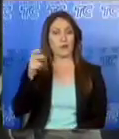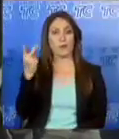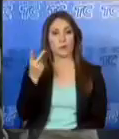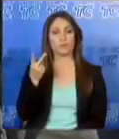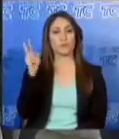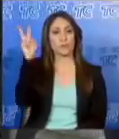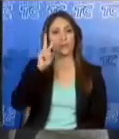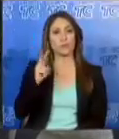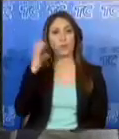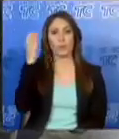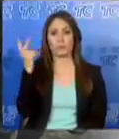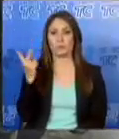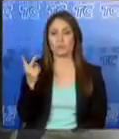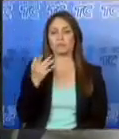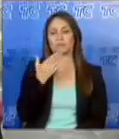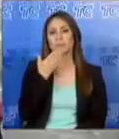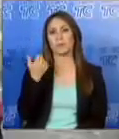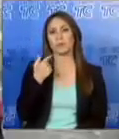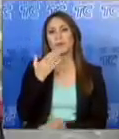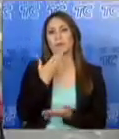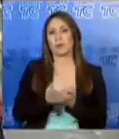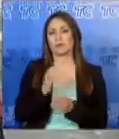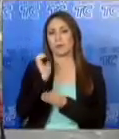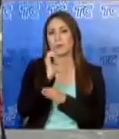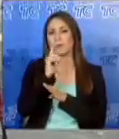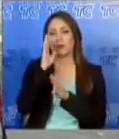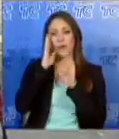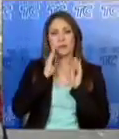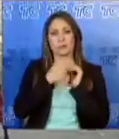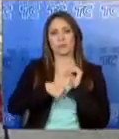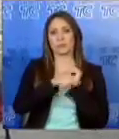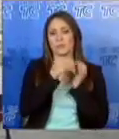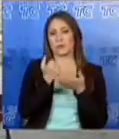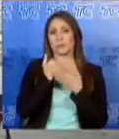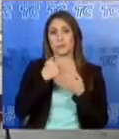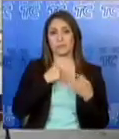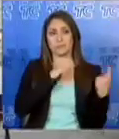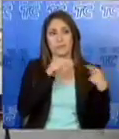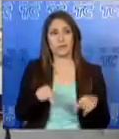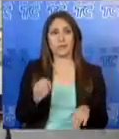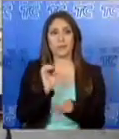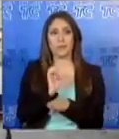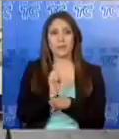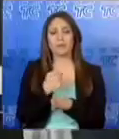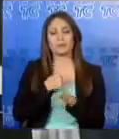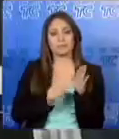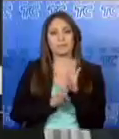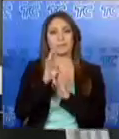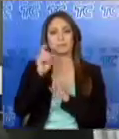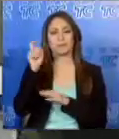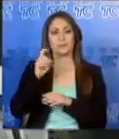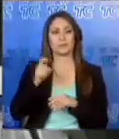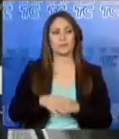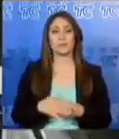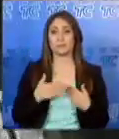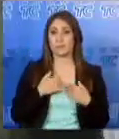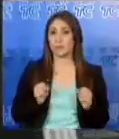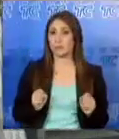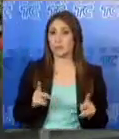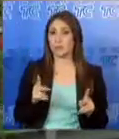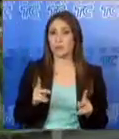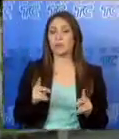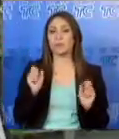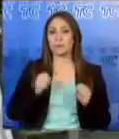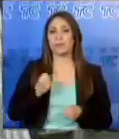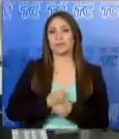venezolano y colombiana, ven con buenos ojos. Parece muy bien porque uno viene aquí a Ecuador a surgir. Tengan una oportunidad para entrar a